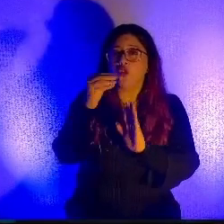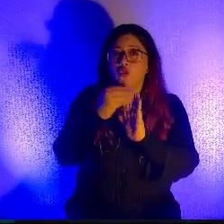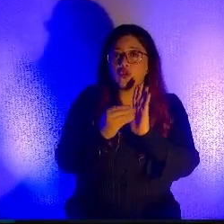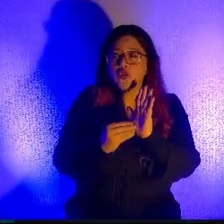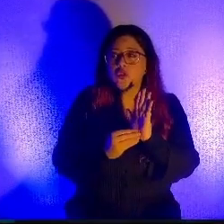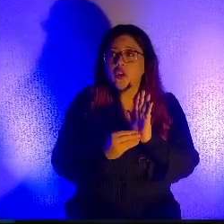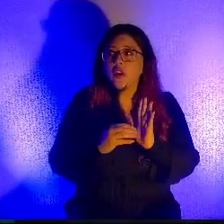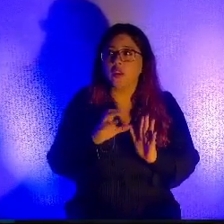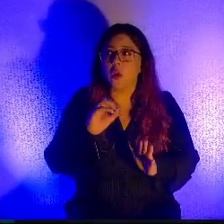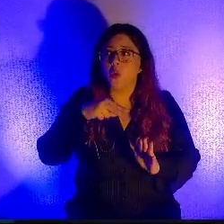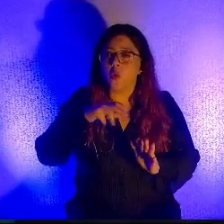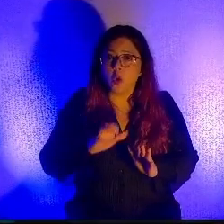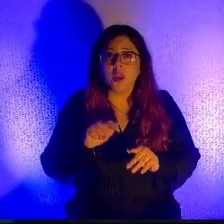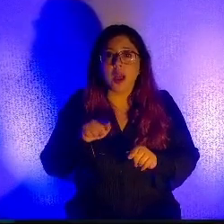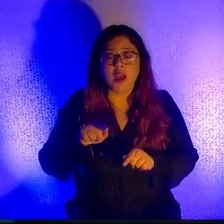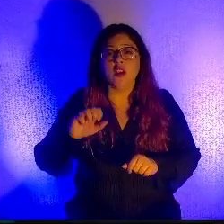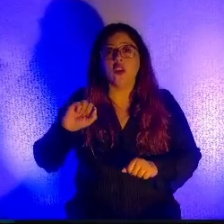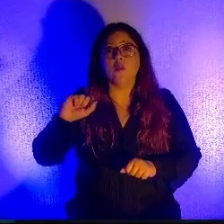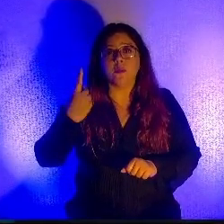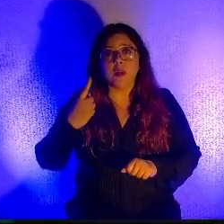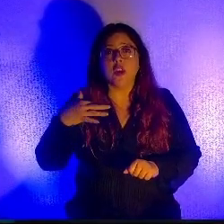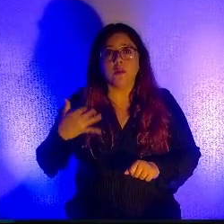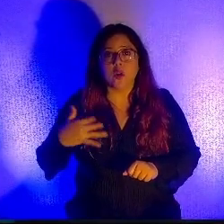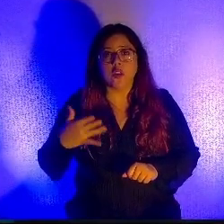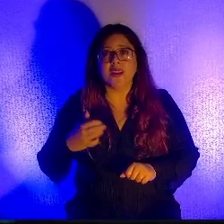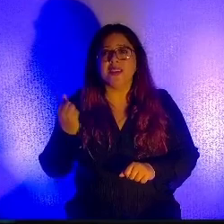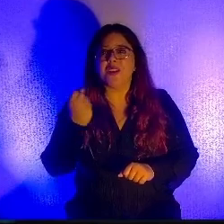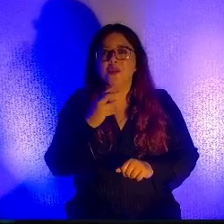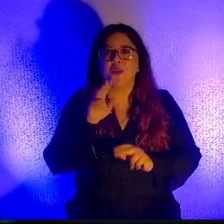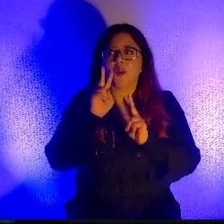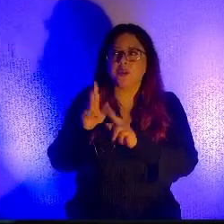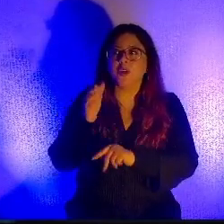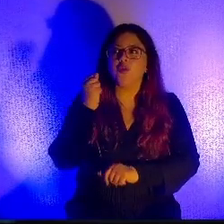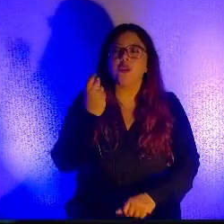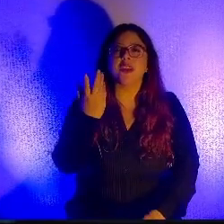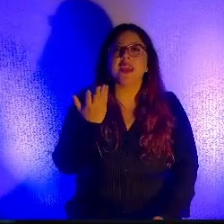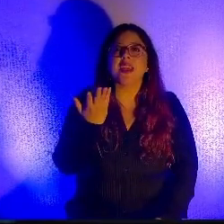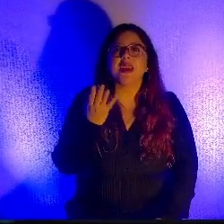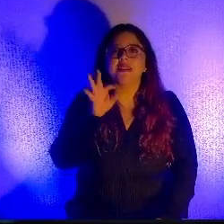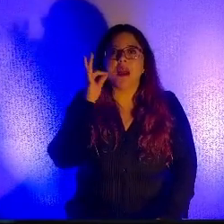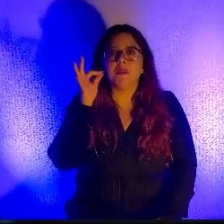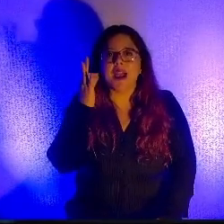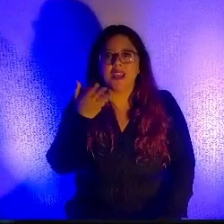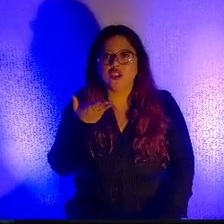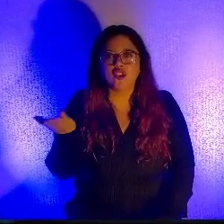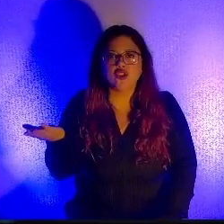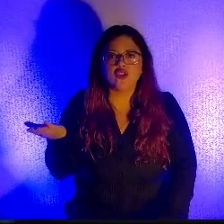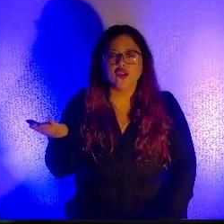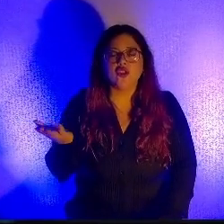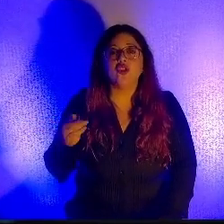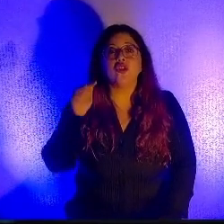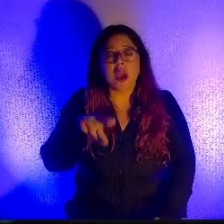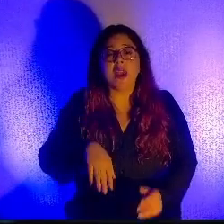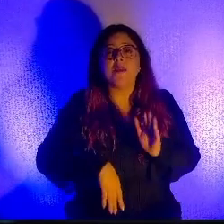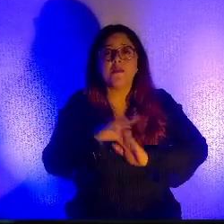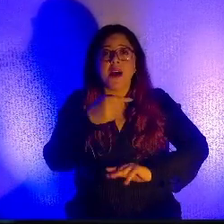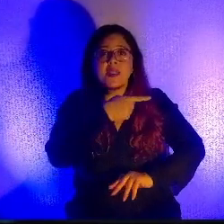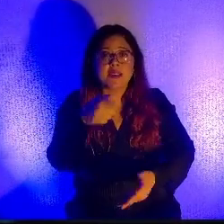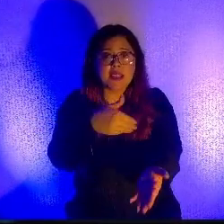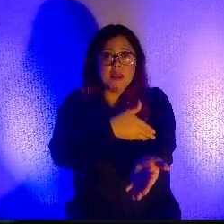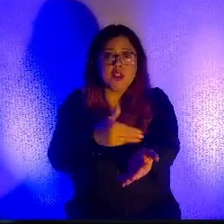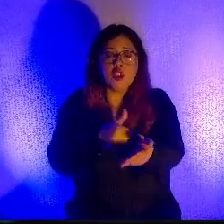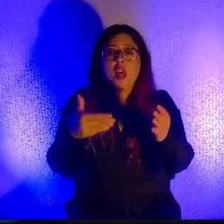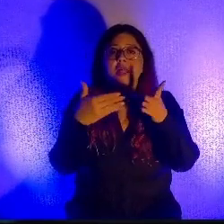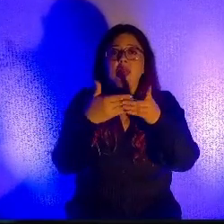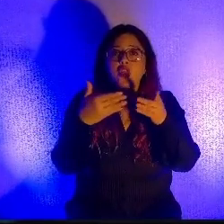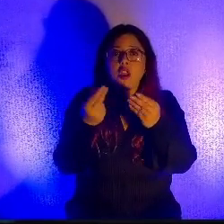Juan para mí lo más importante es este último número acá en Amarillo no ya generamos más de 100 millones de